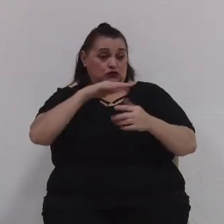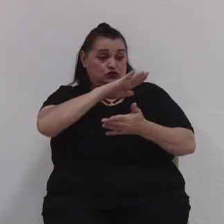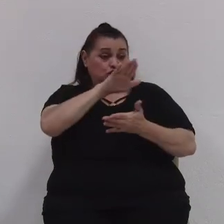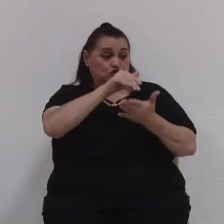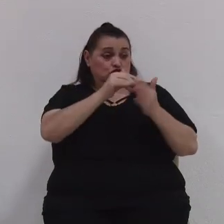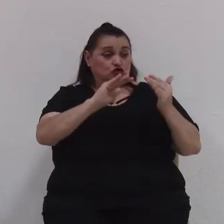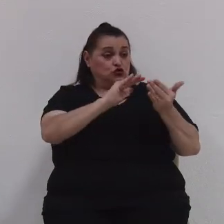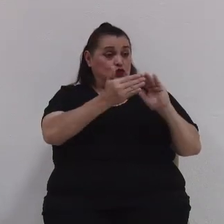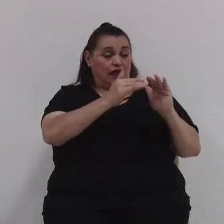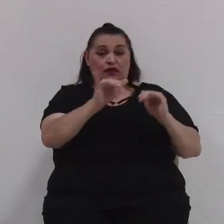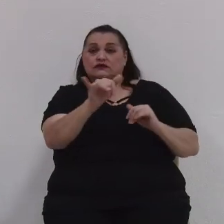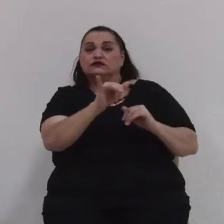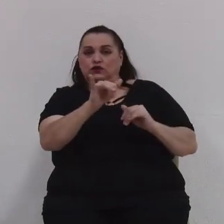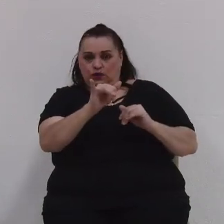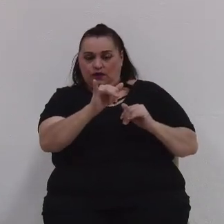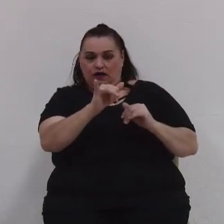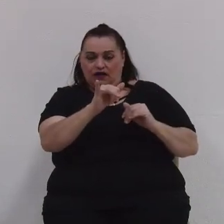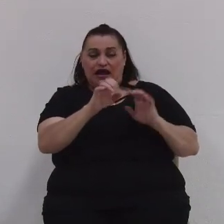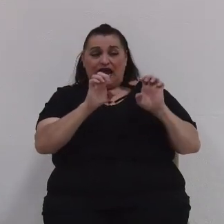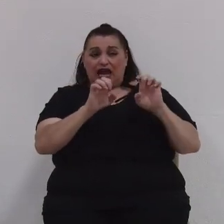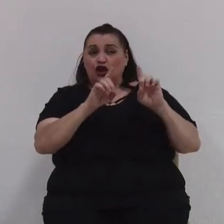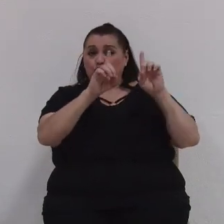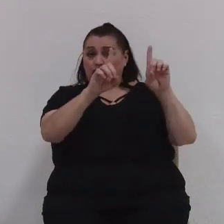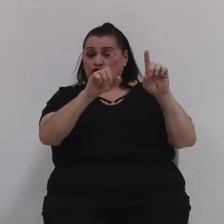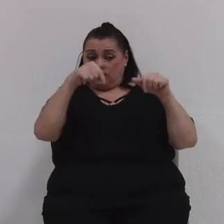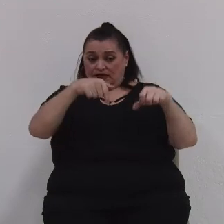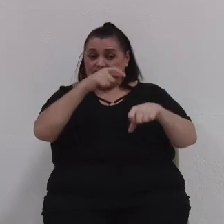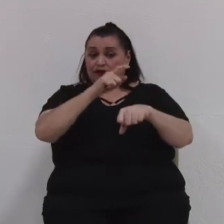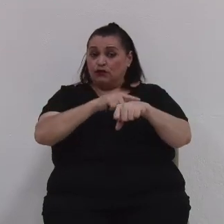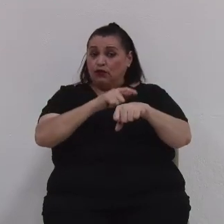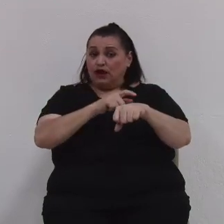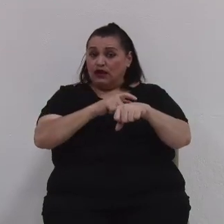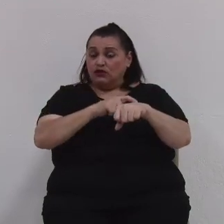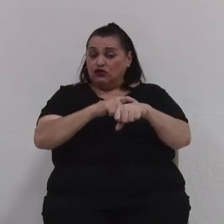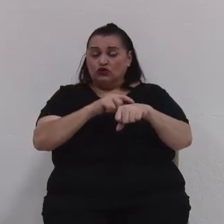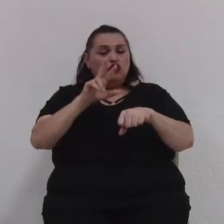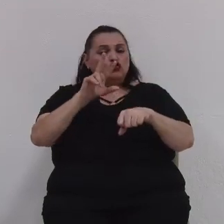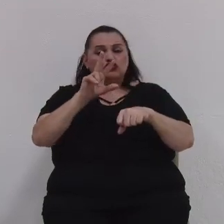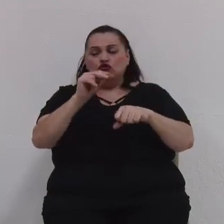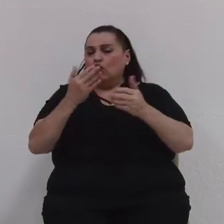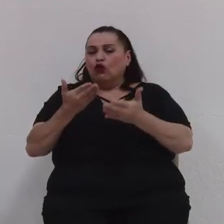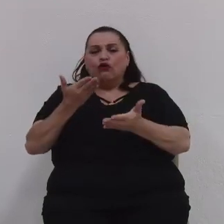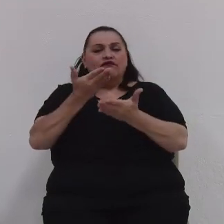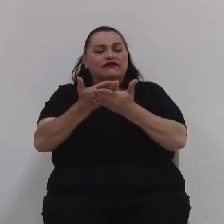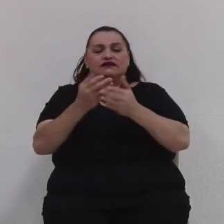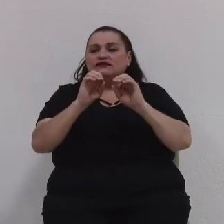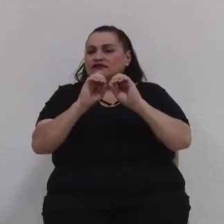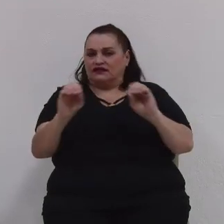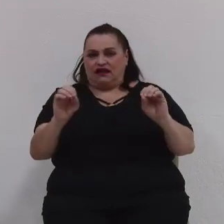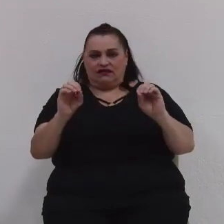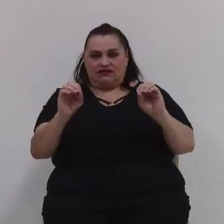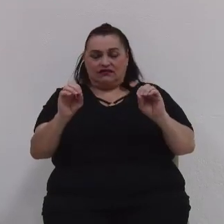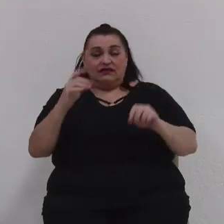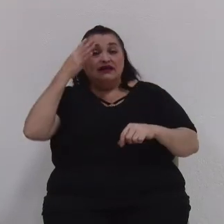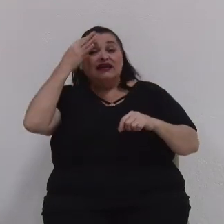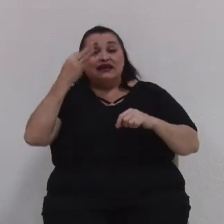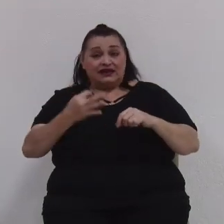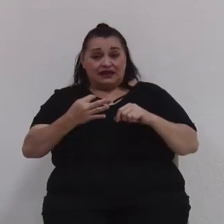igual. La educación en este momento no está ofreciendo nada, y creo